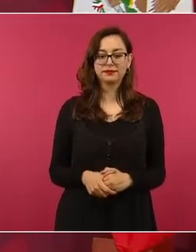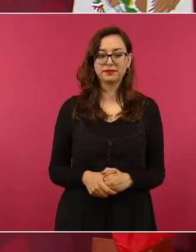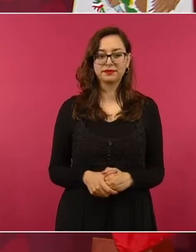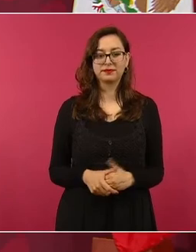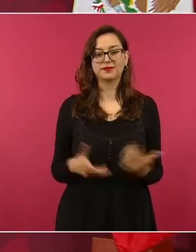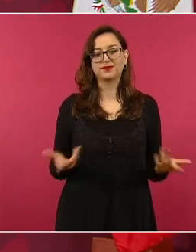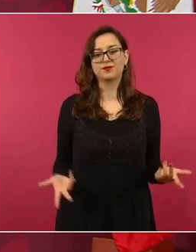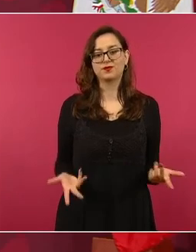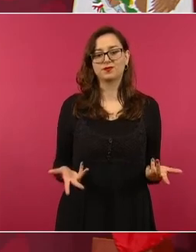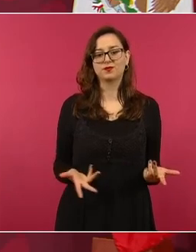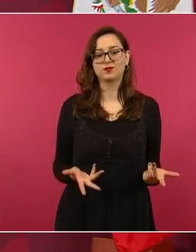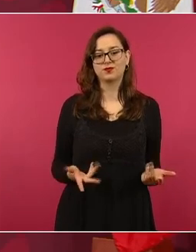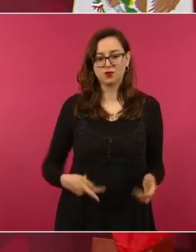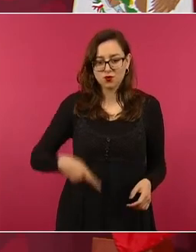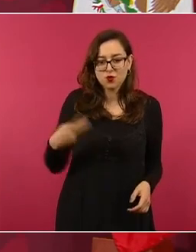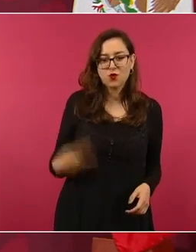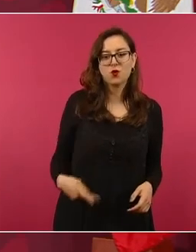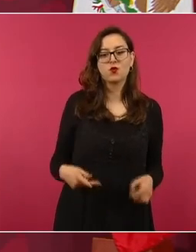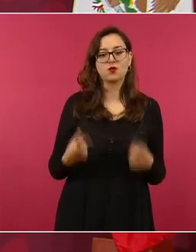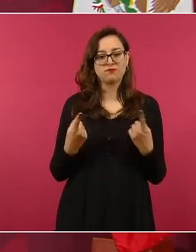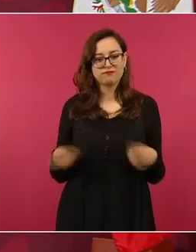es nuestra música,